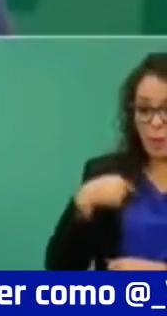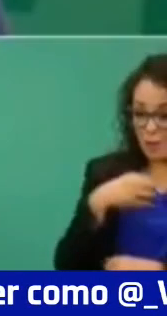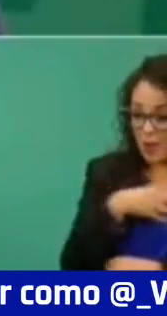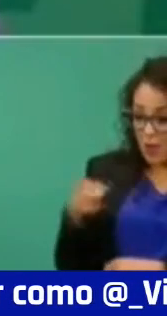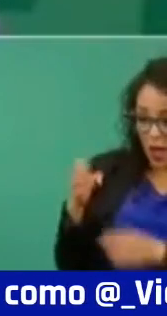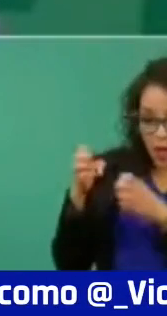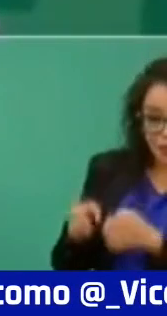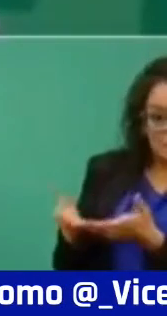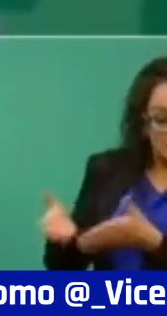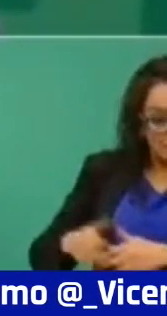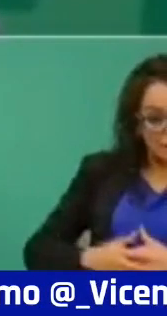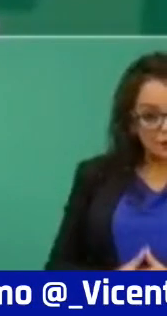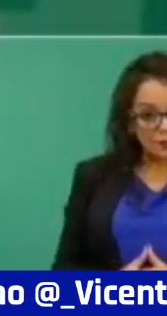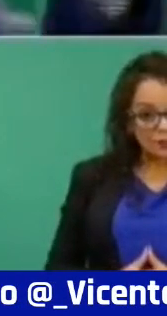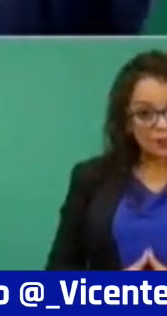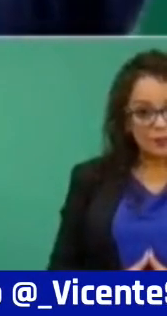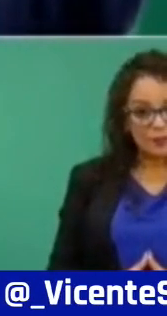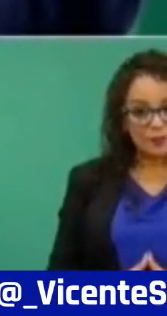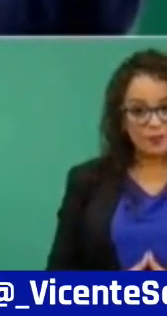hijo